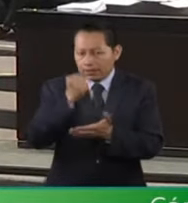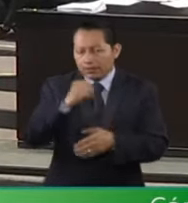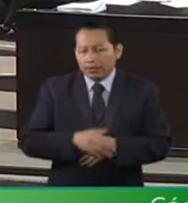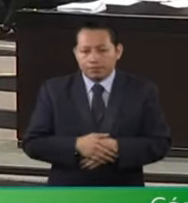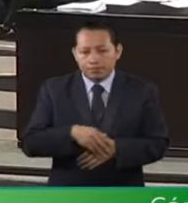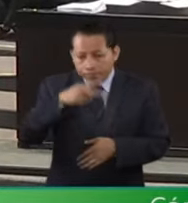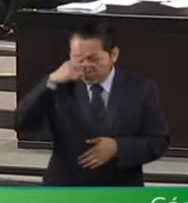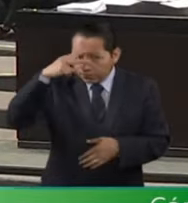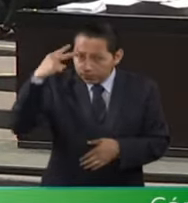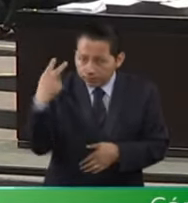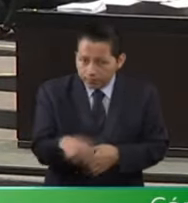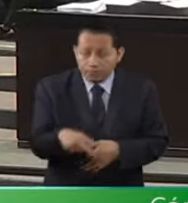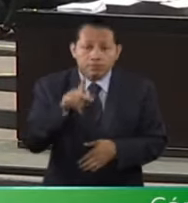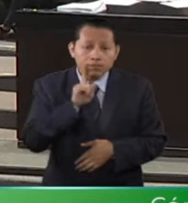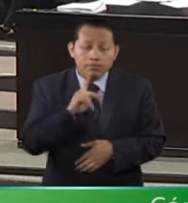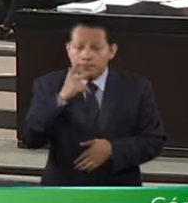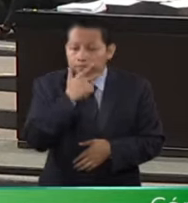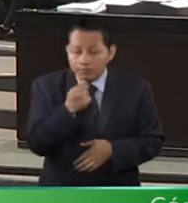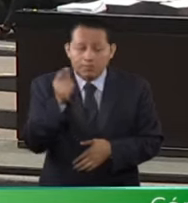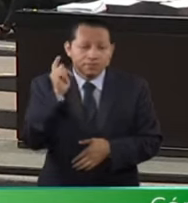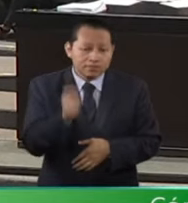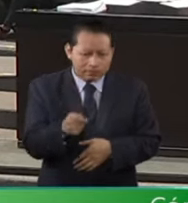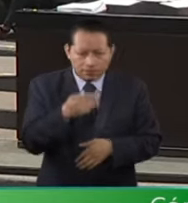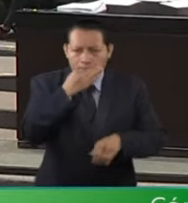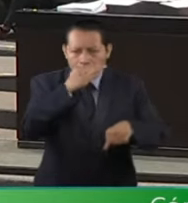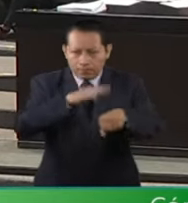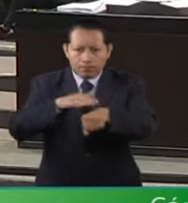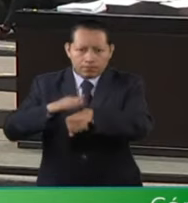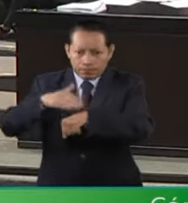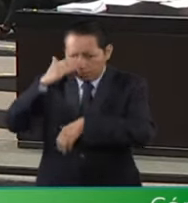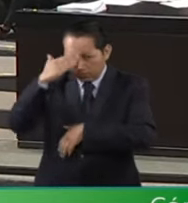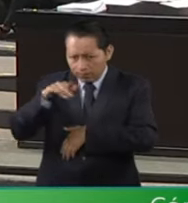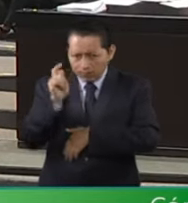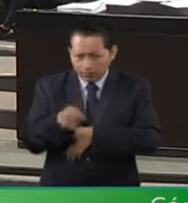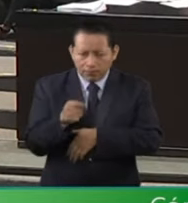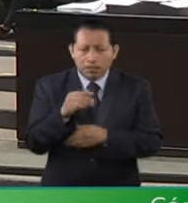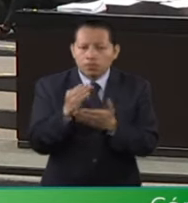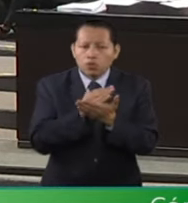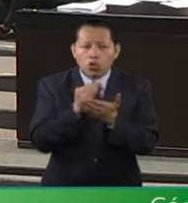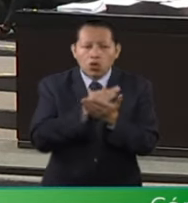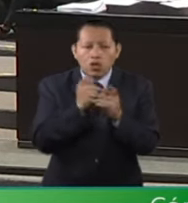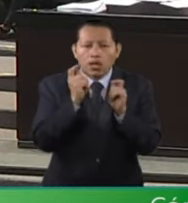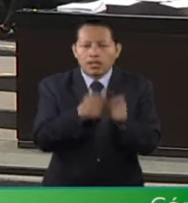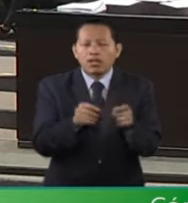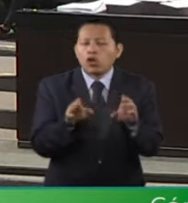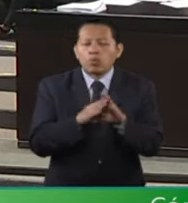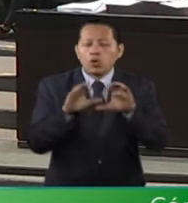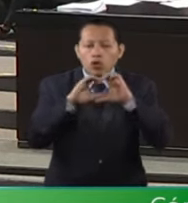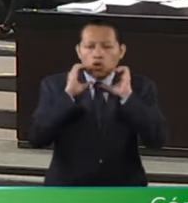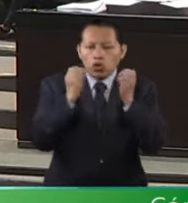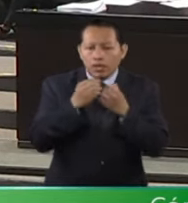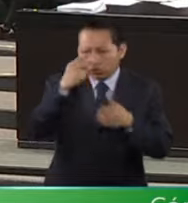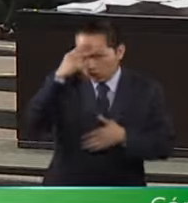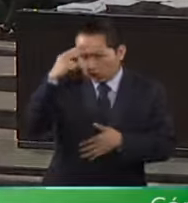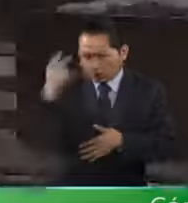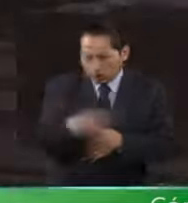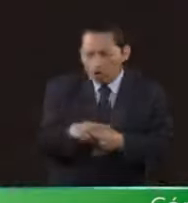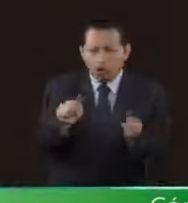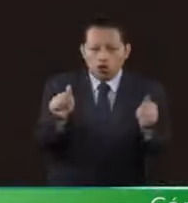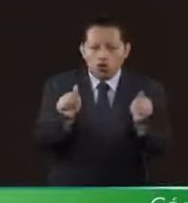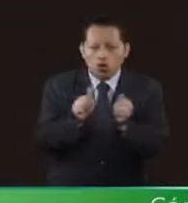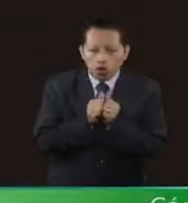los mexicanos y las mexicanas lo sepan, le dieron a Morena su lugar en el Congreso de la Unión con